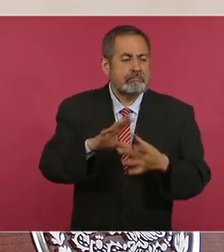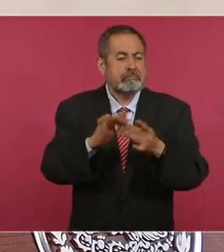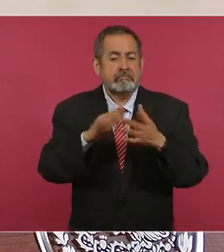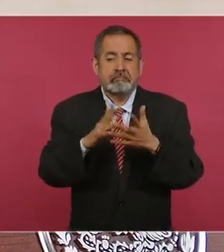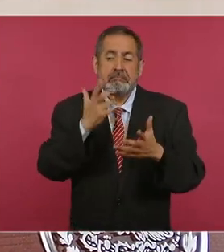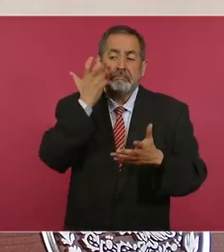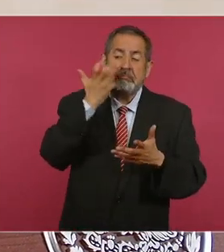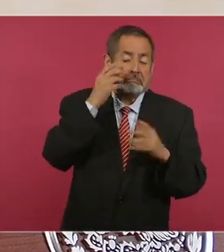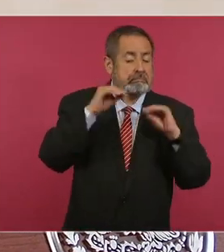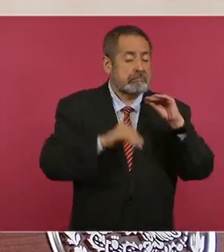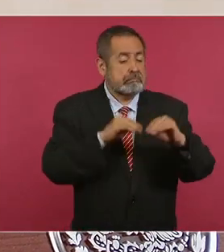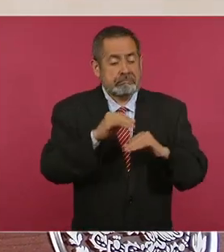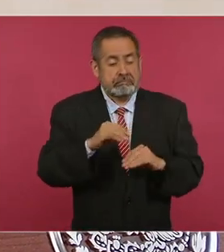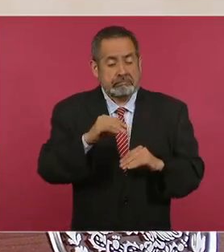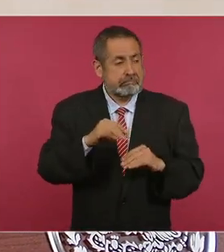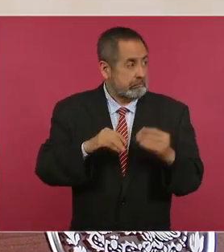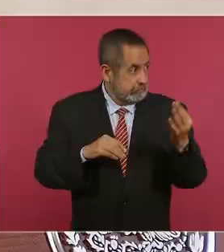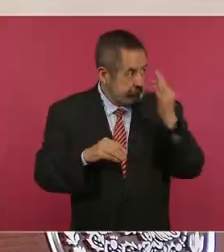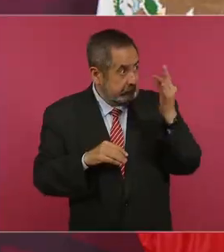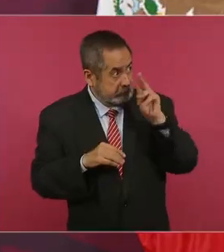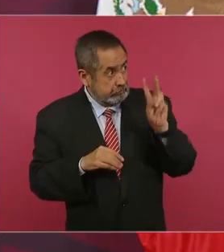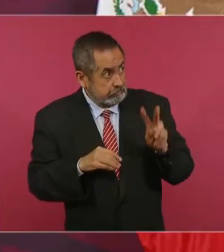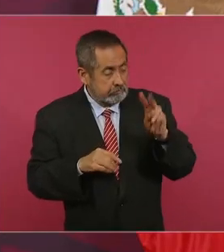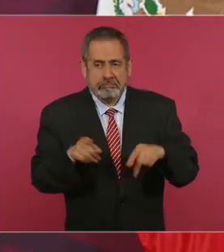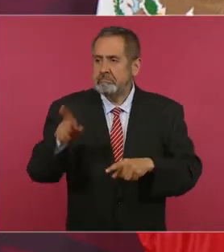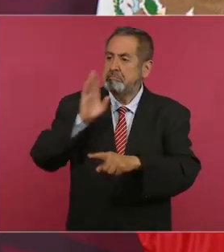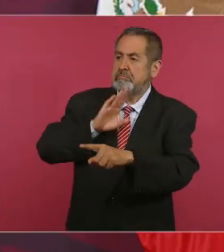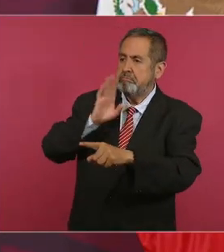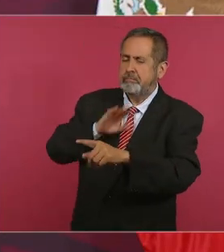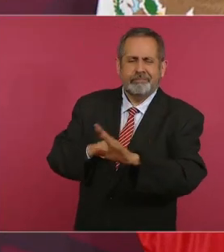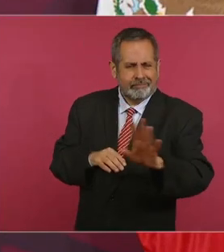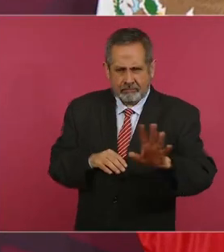manera dogmática.